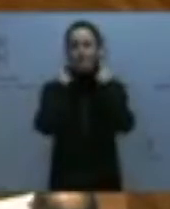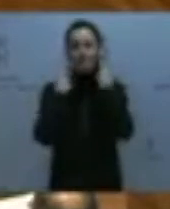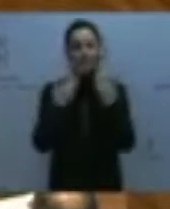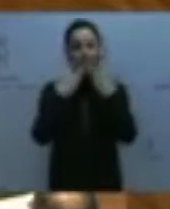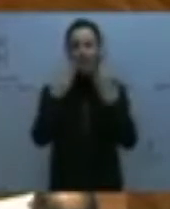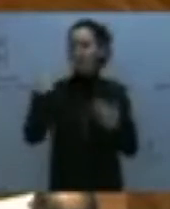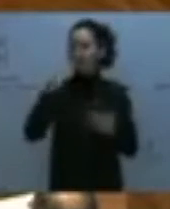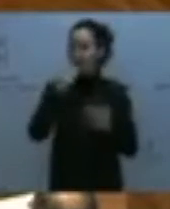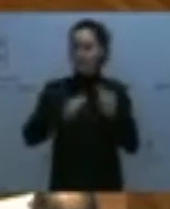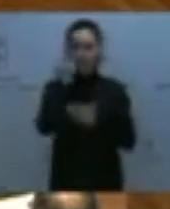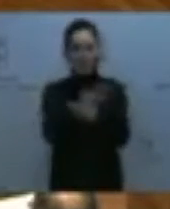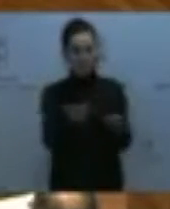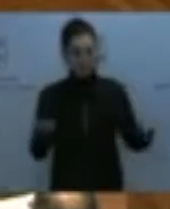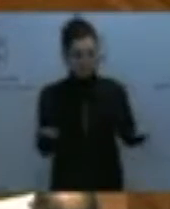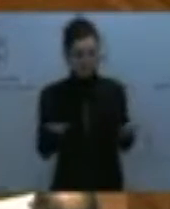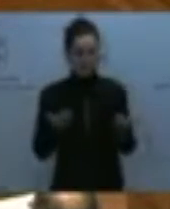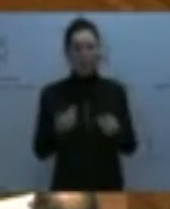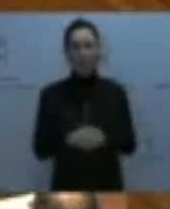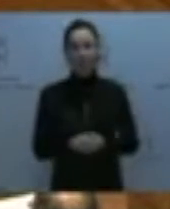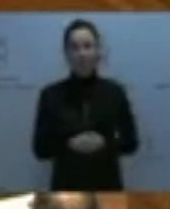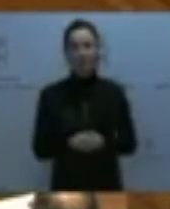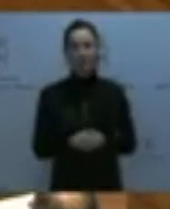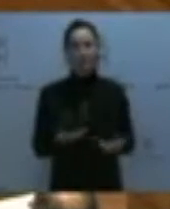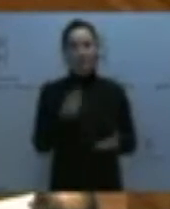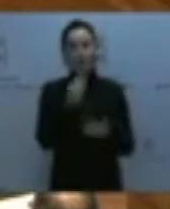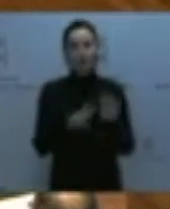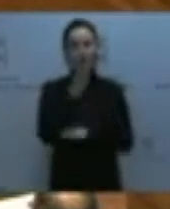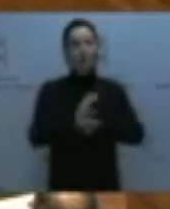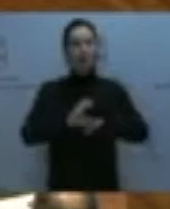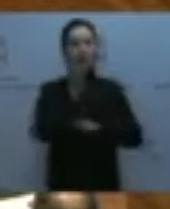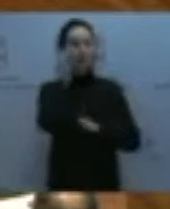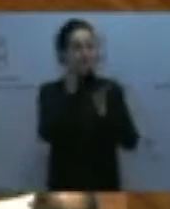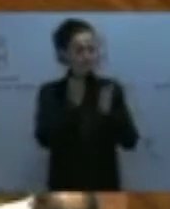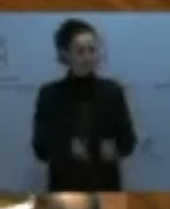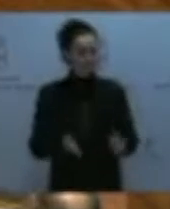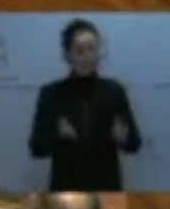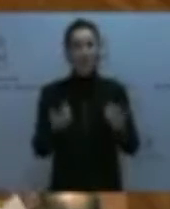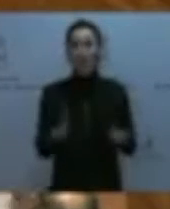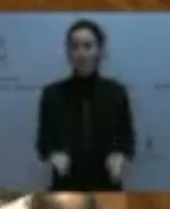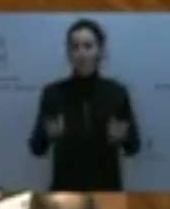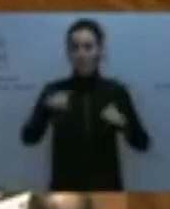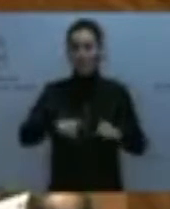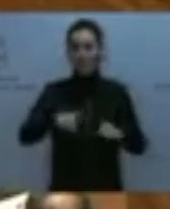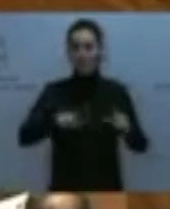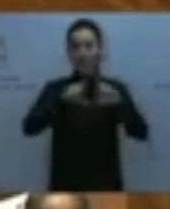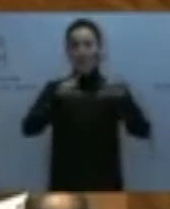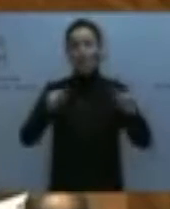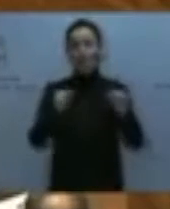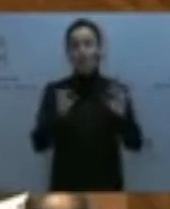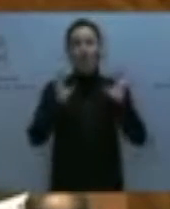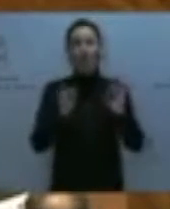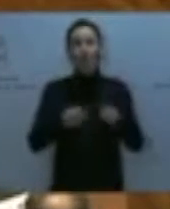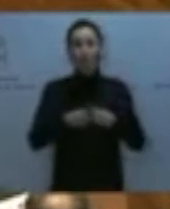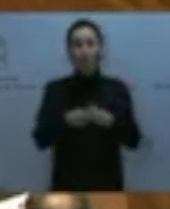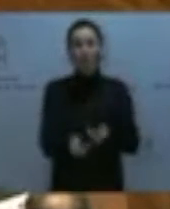Gracias, señor presidente. Buenos días a todos. Buenos días, señora consejera. Asturias pierde embarcaciones pesqueras, aproximadamente perdió